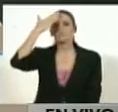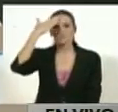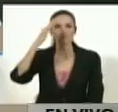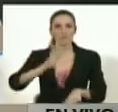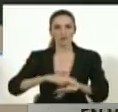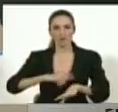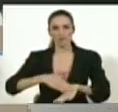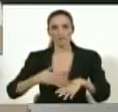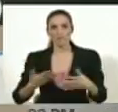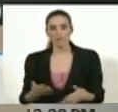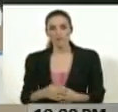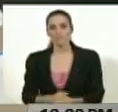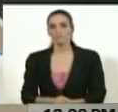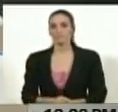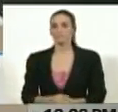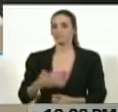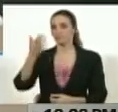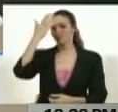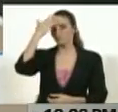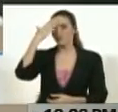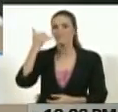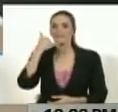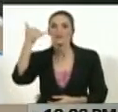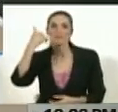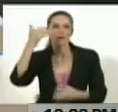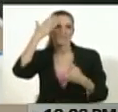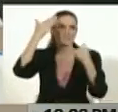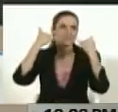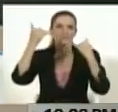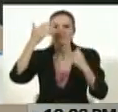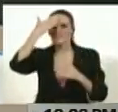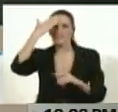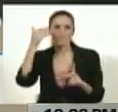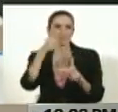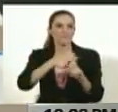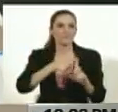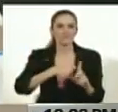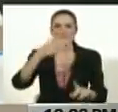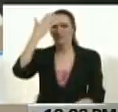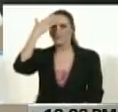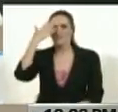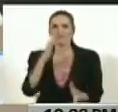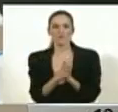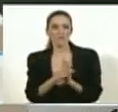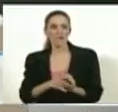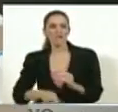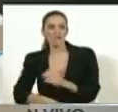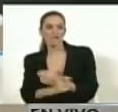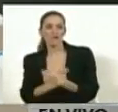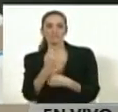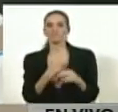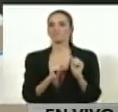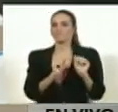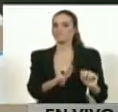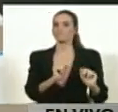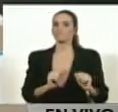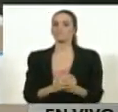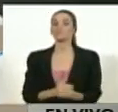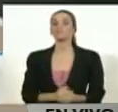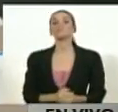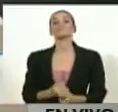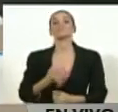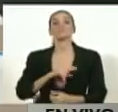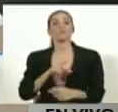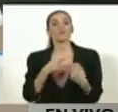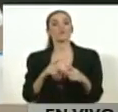porque sabíamos de llamadas sabíamos de presiones sabíamos de chantaje y lo rechazamos y entre otras